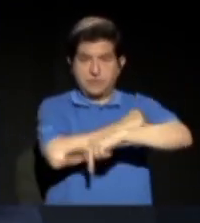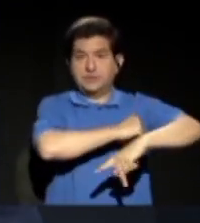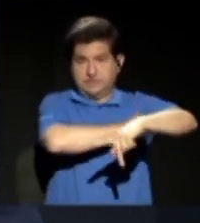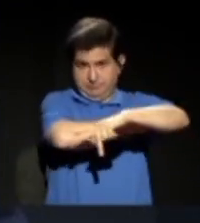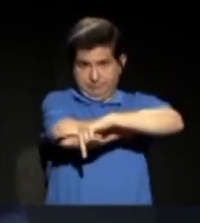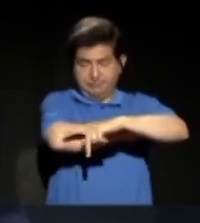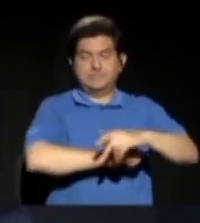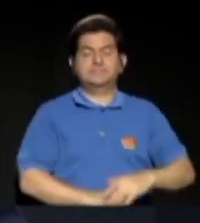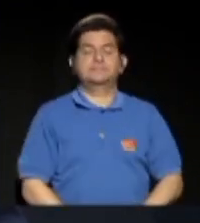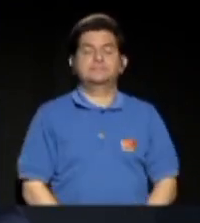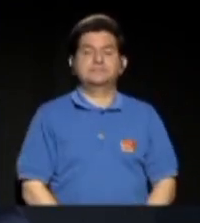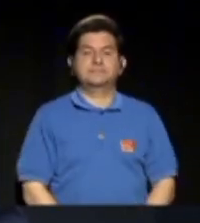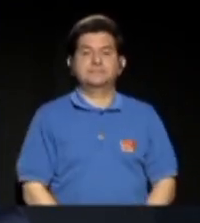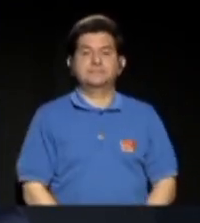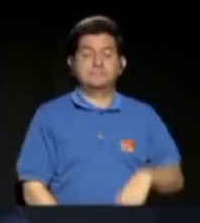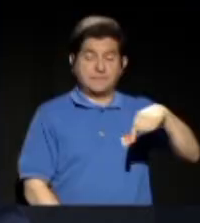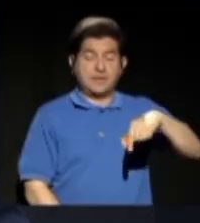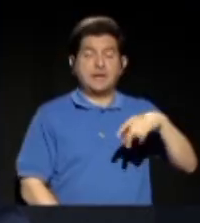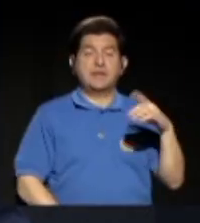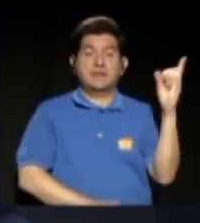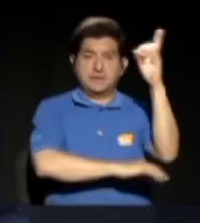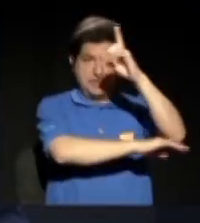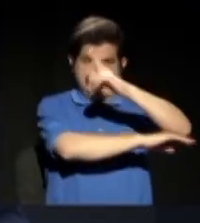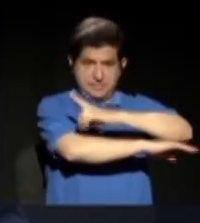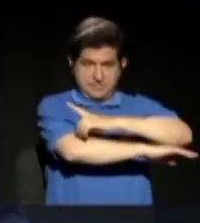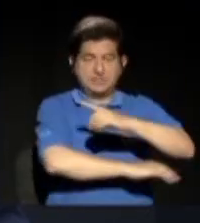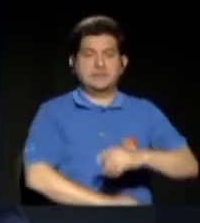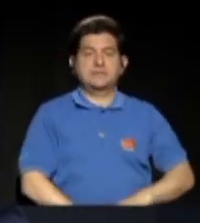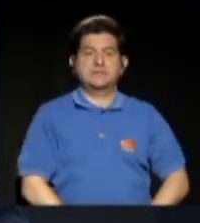país, y en esta ocasión